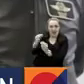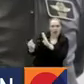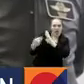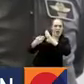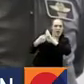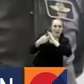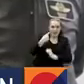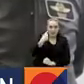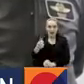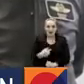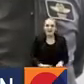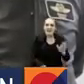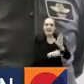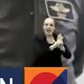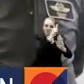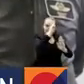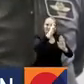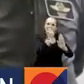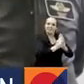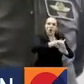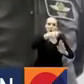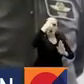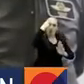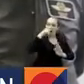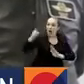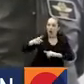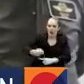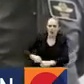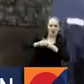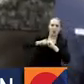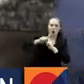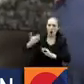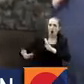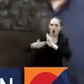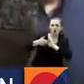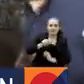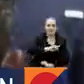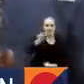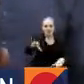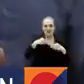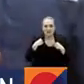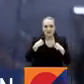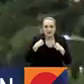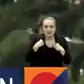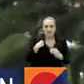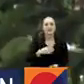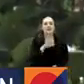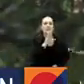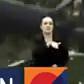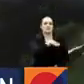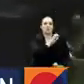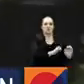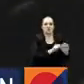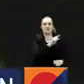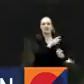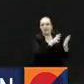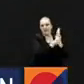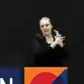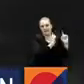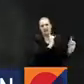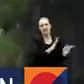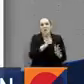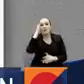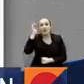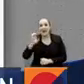legitimidad indiscutible, no acepta amenazas de los narcoterroristas. Estas declaraciones del ministro de Defensa se dan luego que el